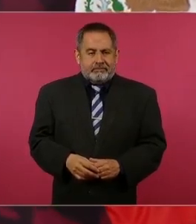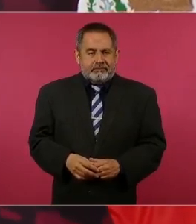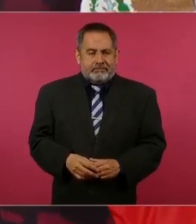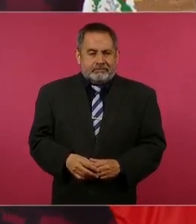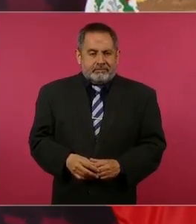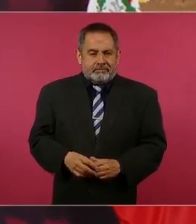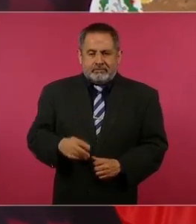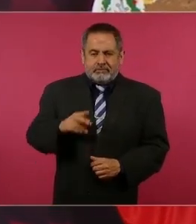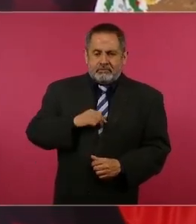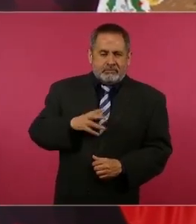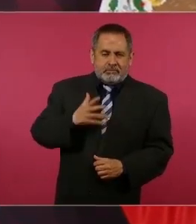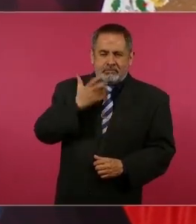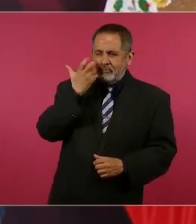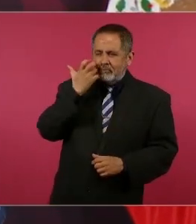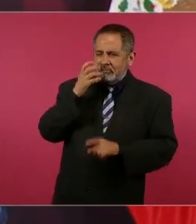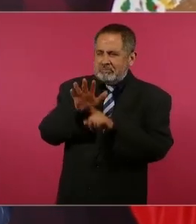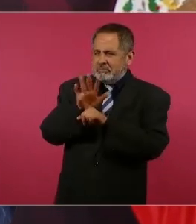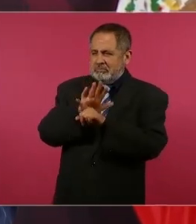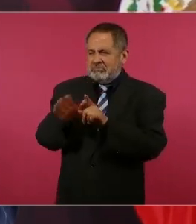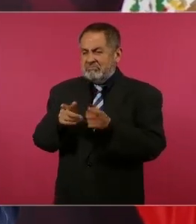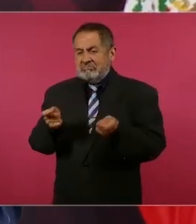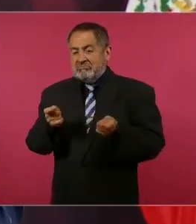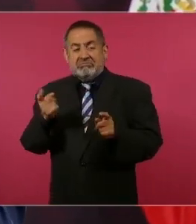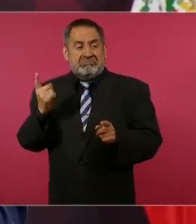ser maniqueo,